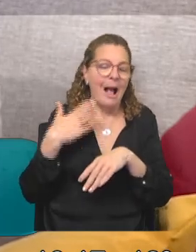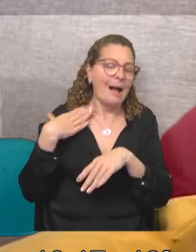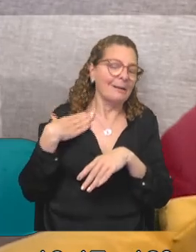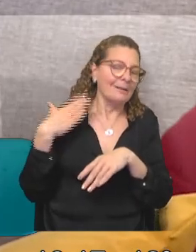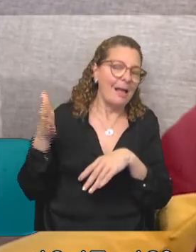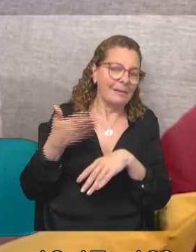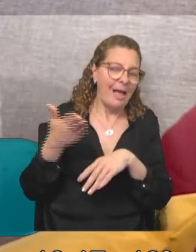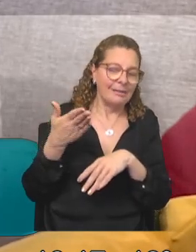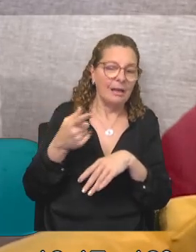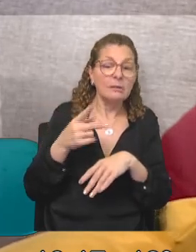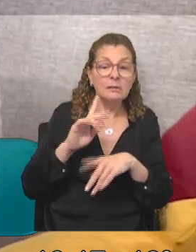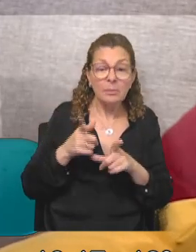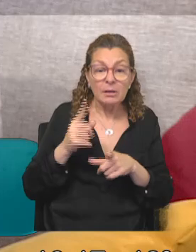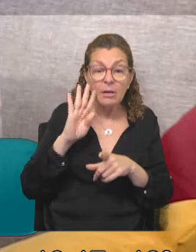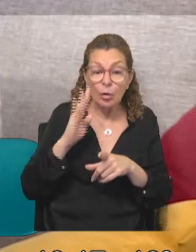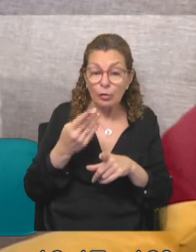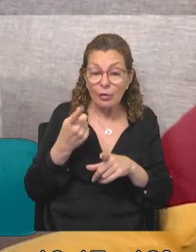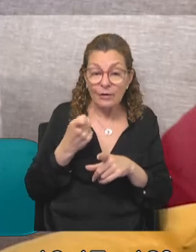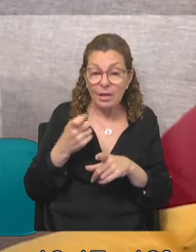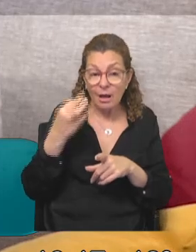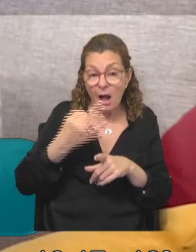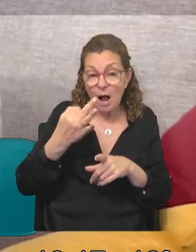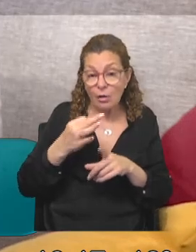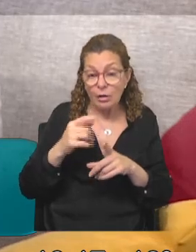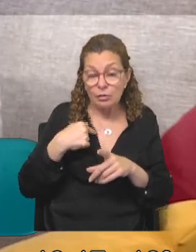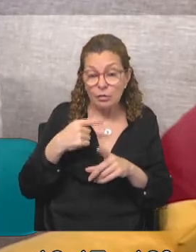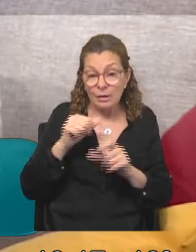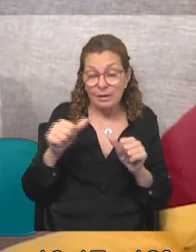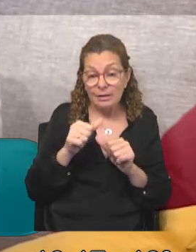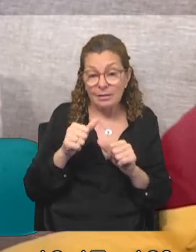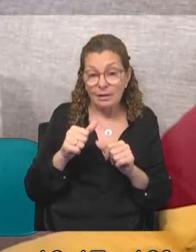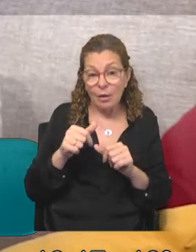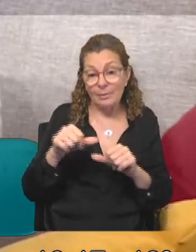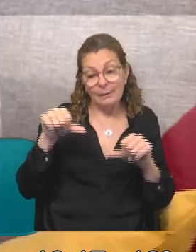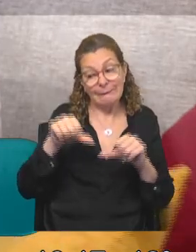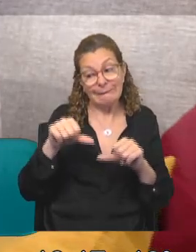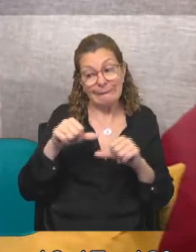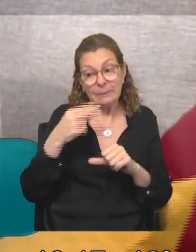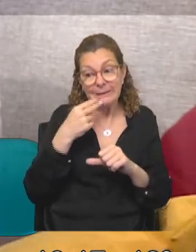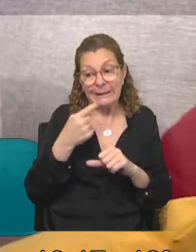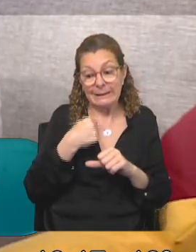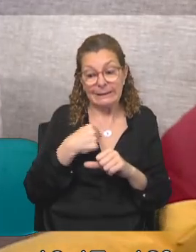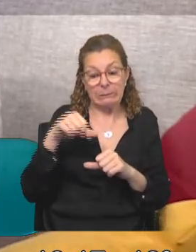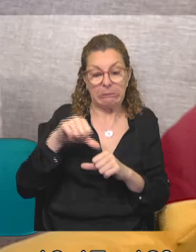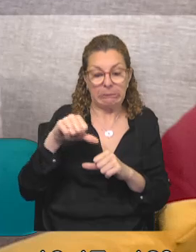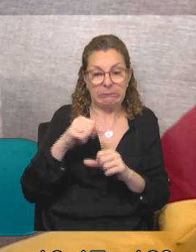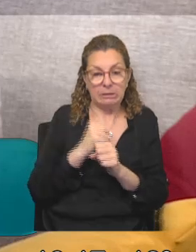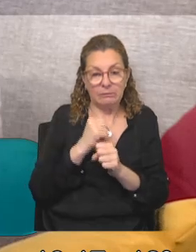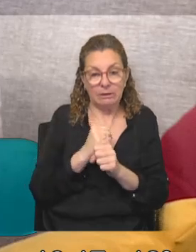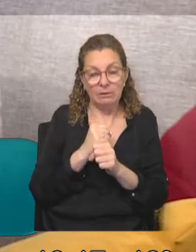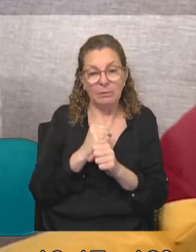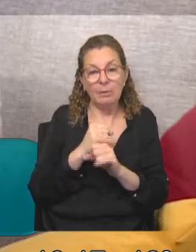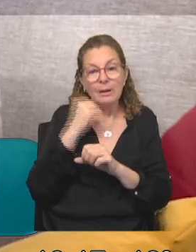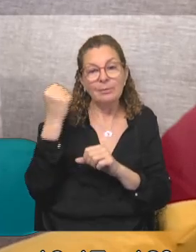que de verdad reconoció algo positivo que yo puedo haber hecho. O me está pasando la factura. O me está pasando. Y lo más importante, para cerrar